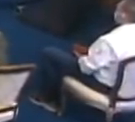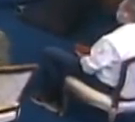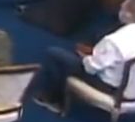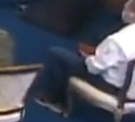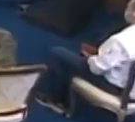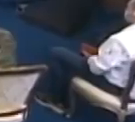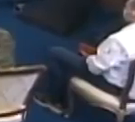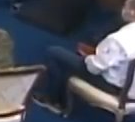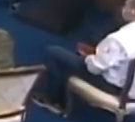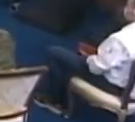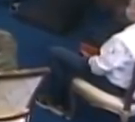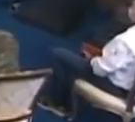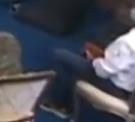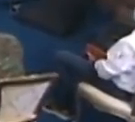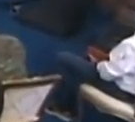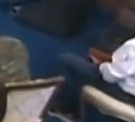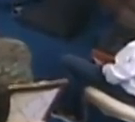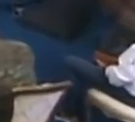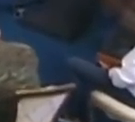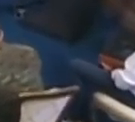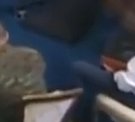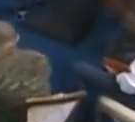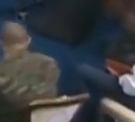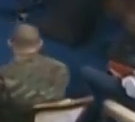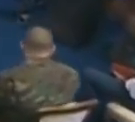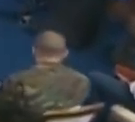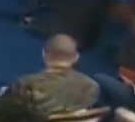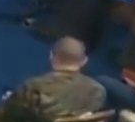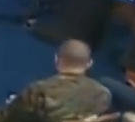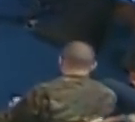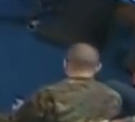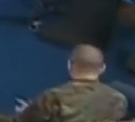Bueno, buenas tardes a toda Venezuela.